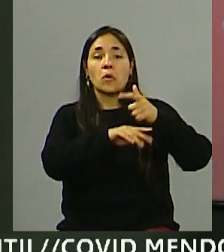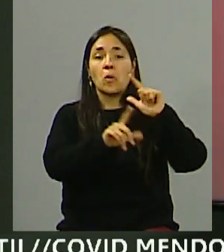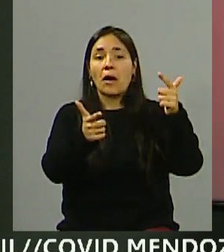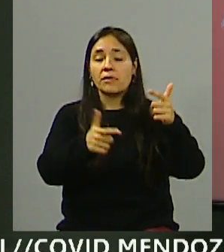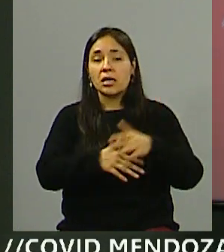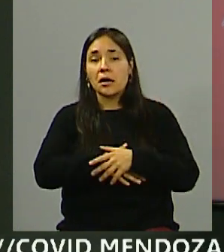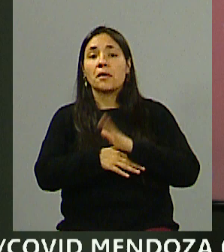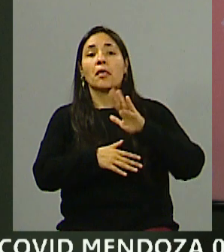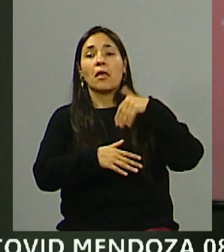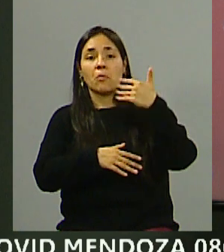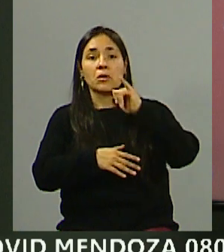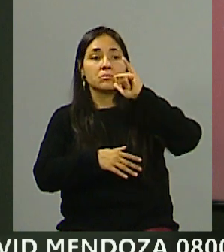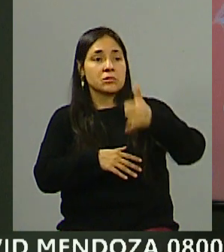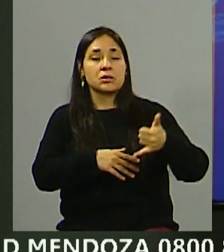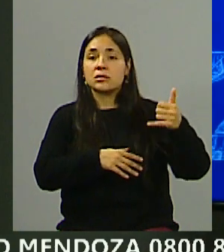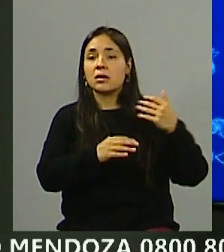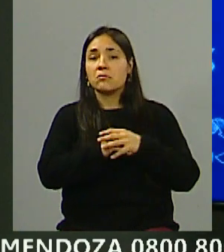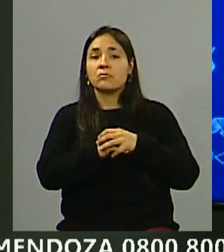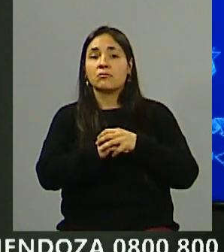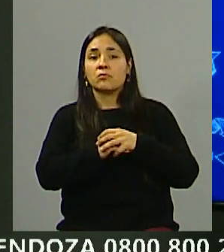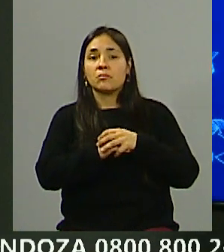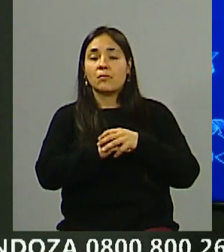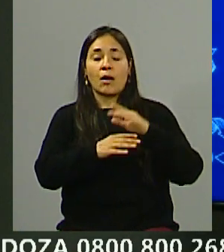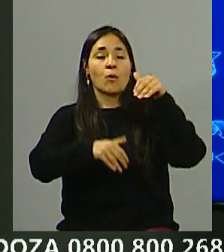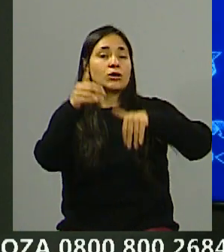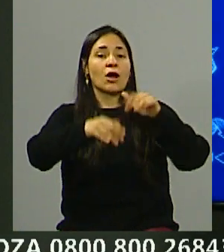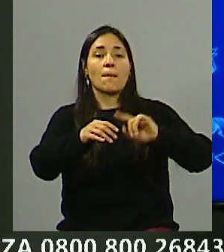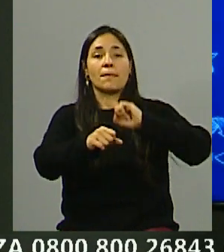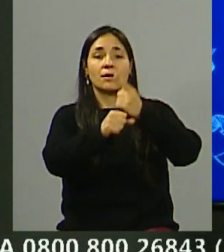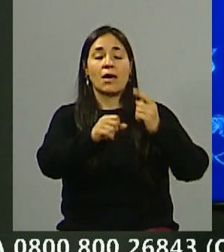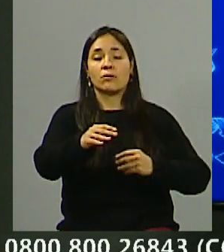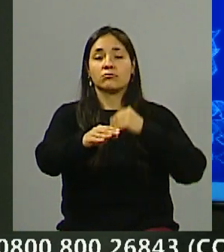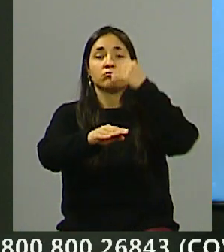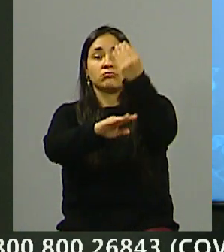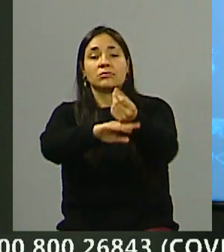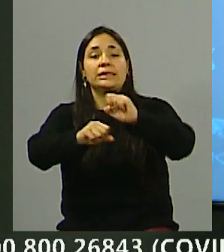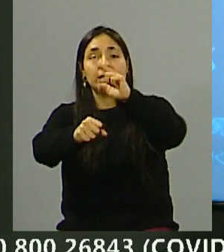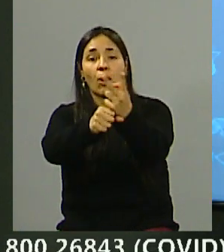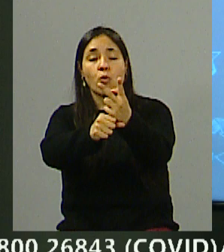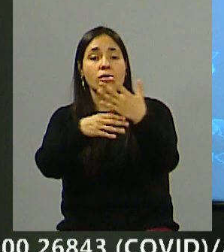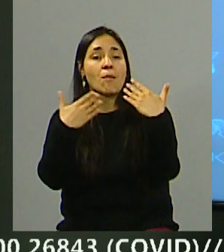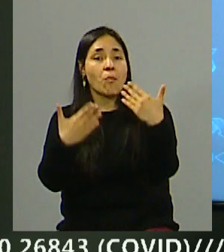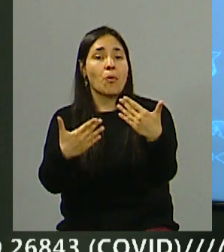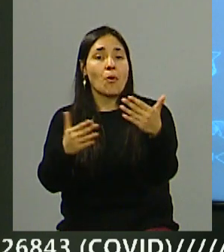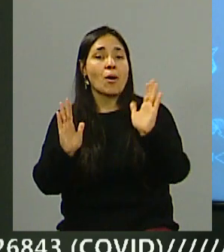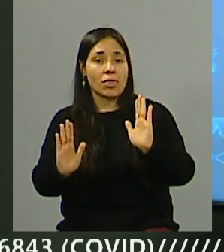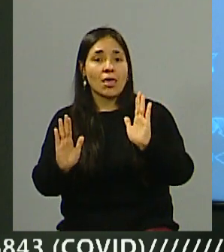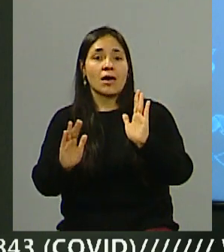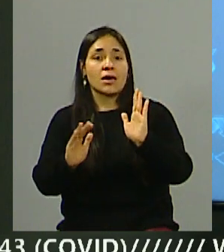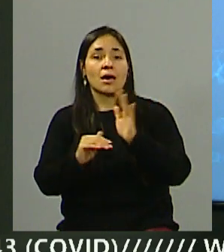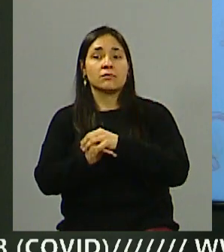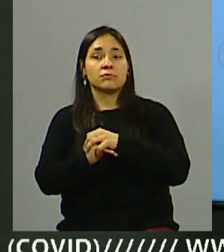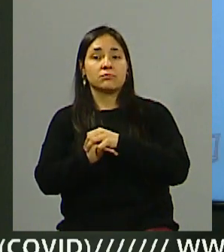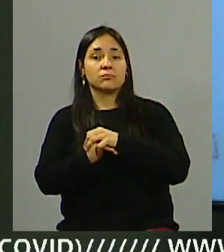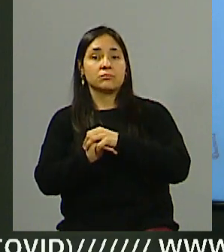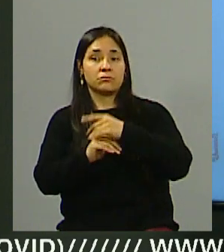terminó siendo quien pasó en primera vuelta y va a estar en segunda con posibilidades que ese candidato Noboa, alguien